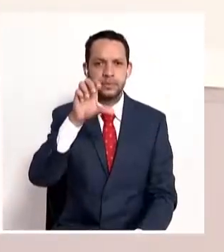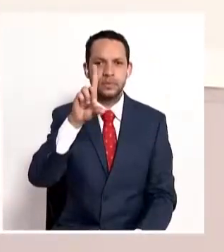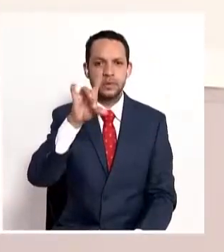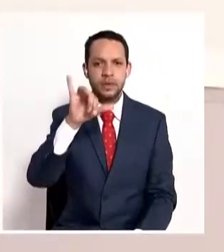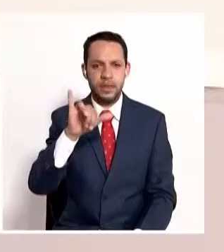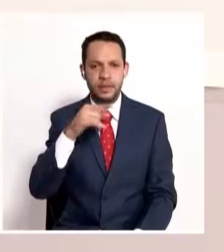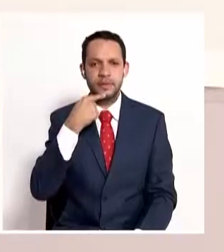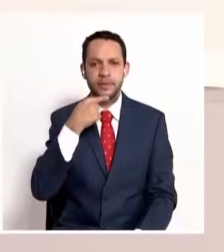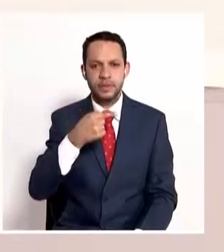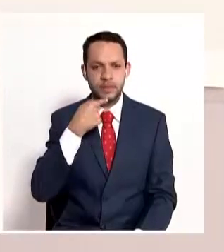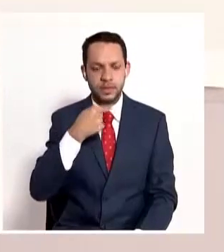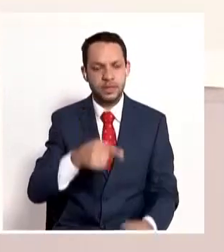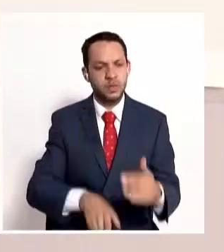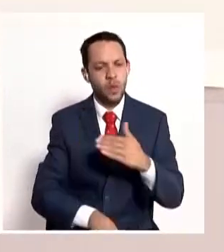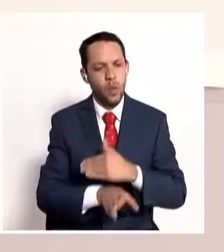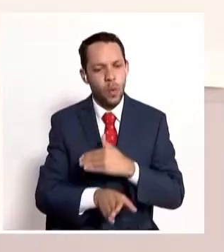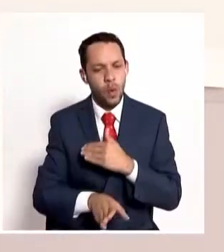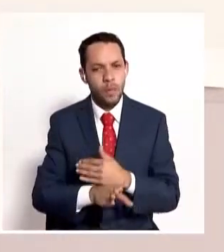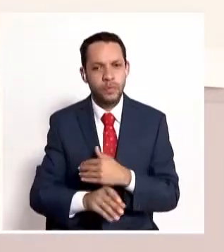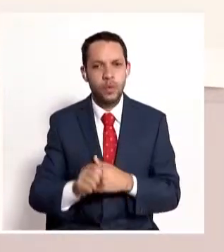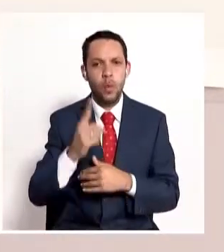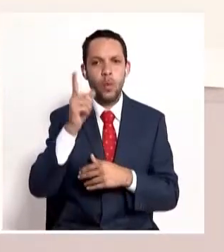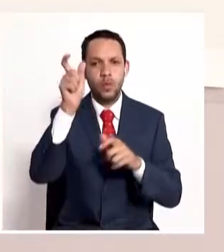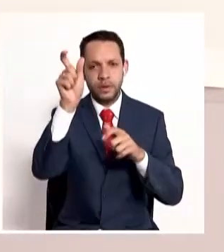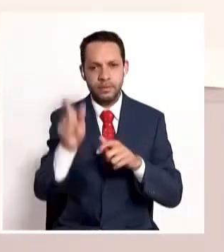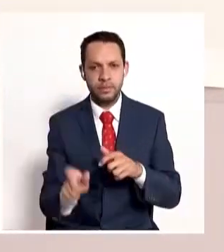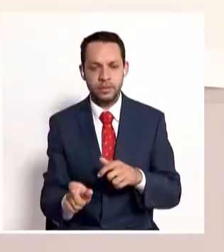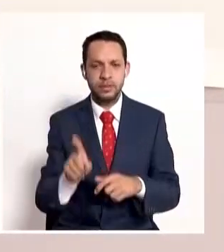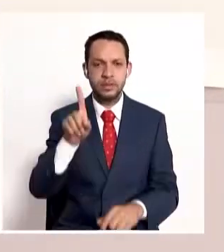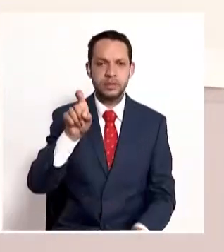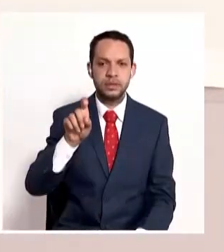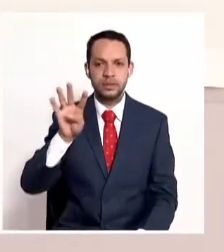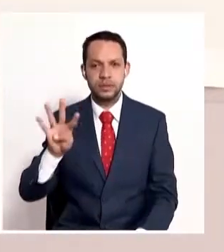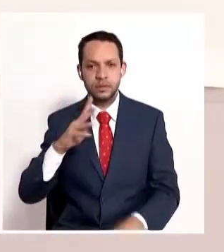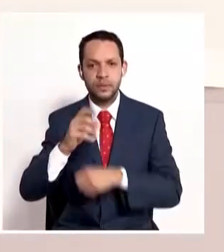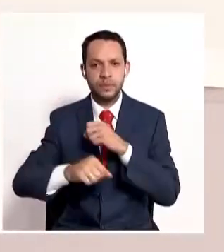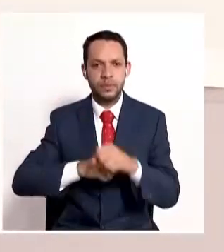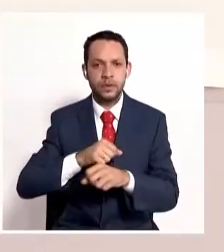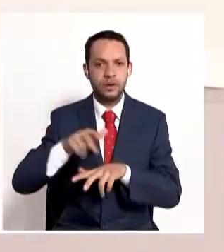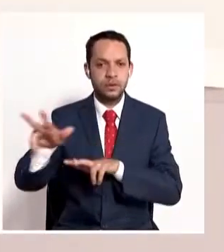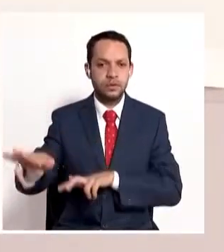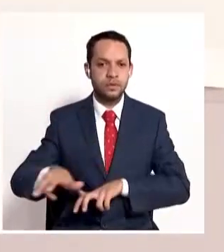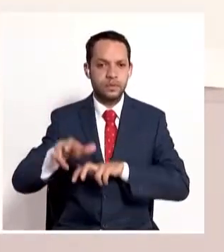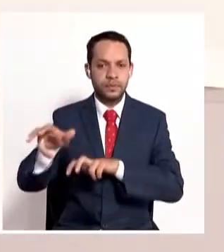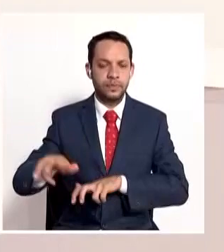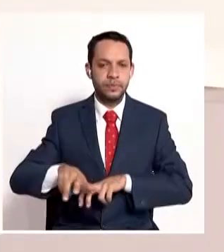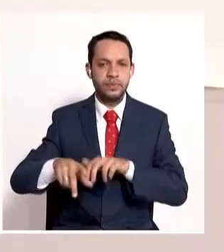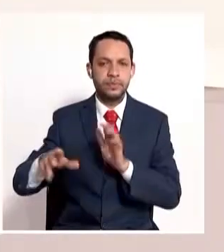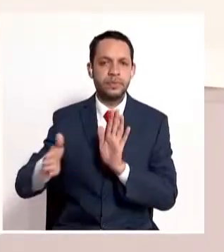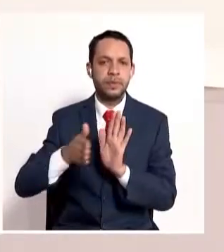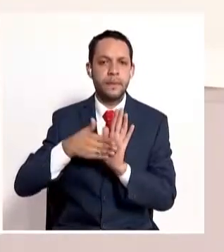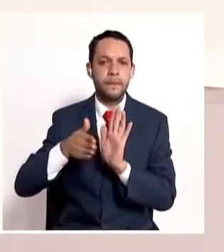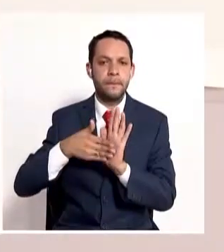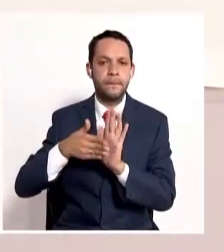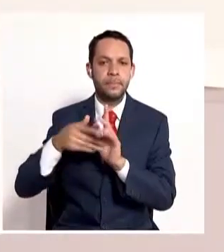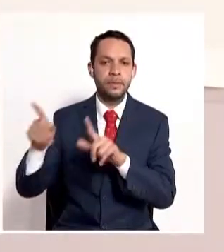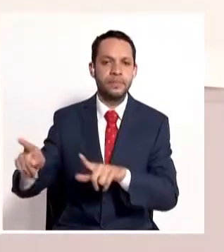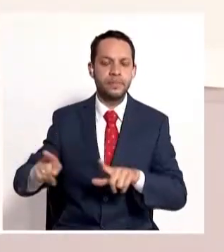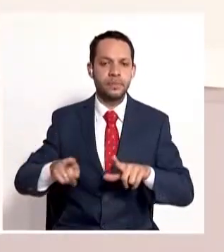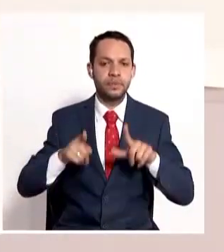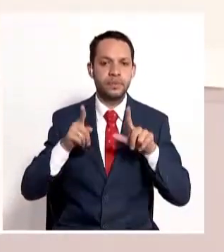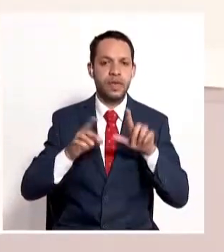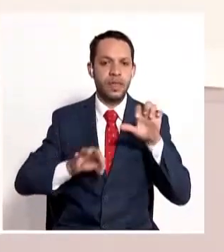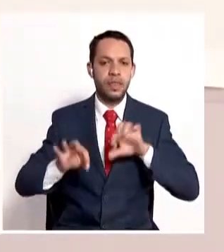televidente y dice que una persona de 64 años que ha trabajado en el campo le salió un resultado de anticuerpos anti nucleares